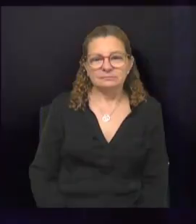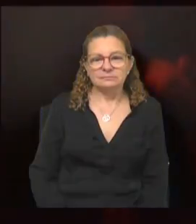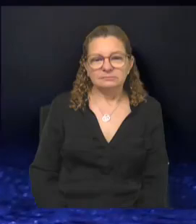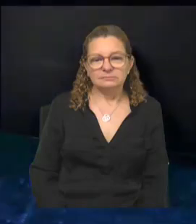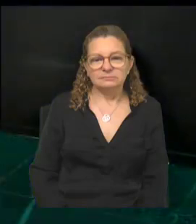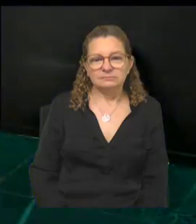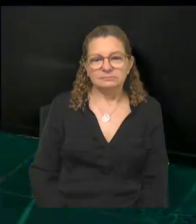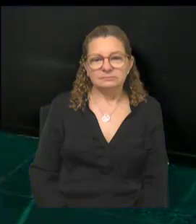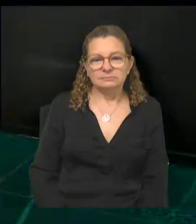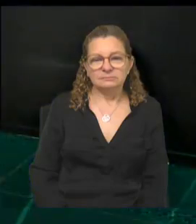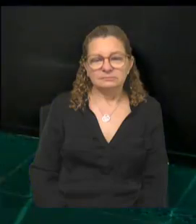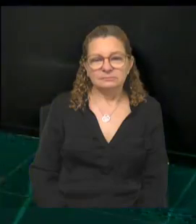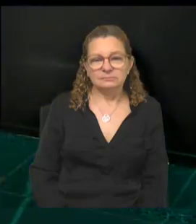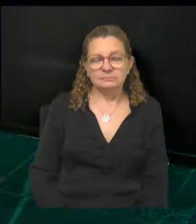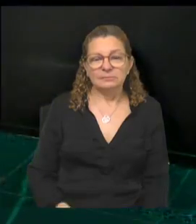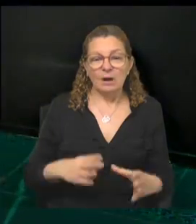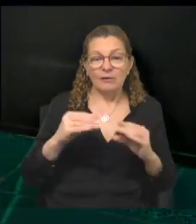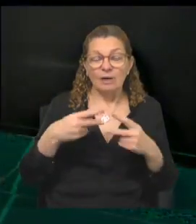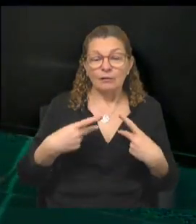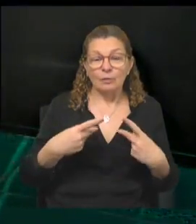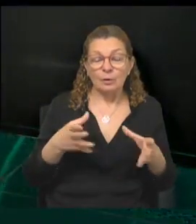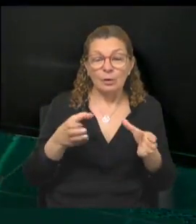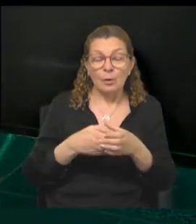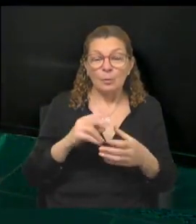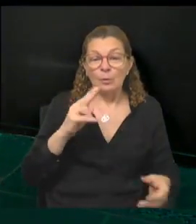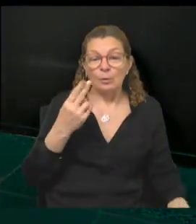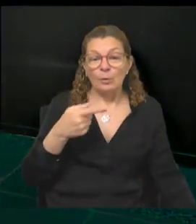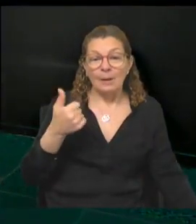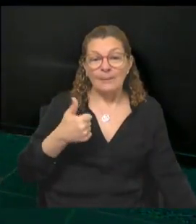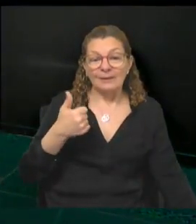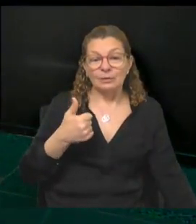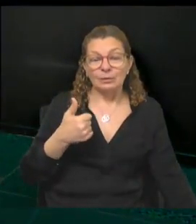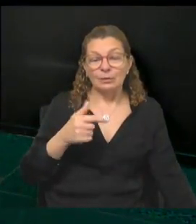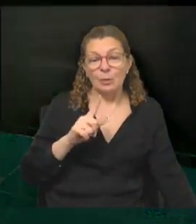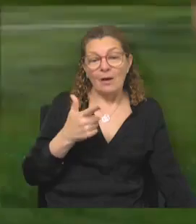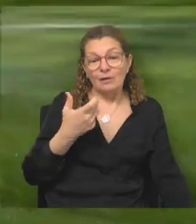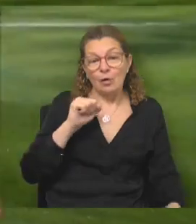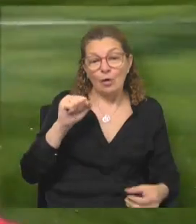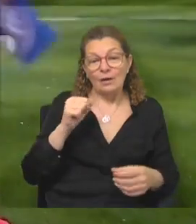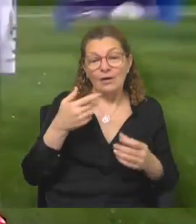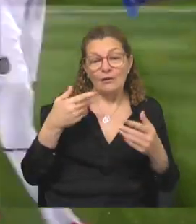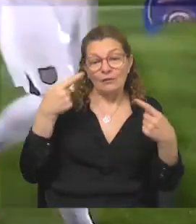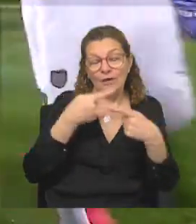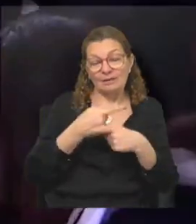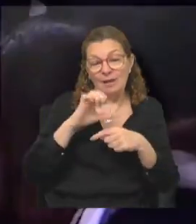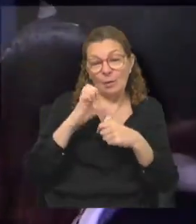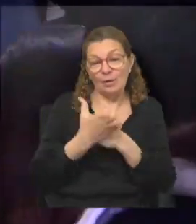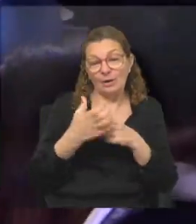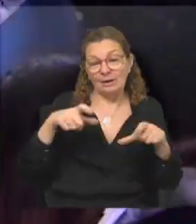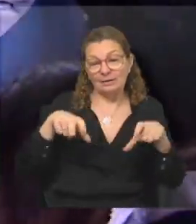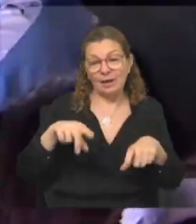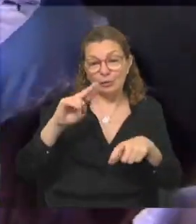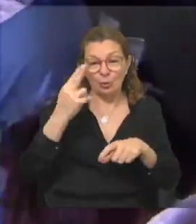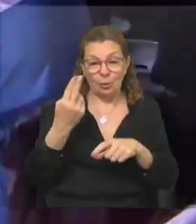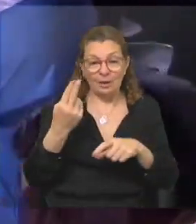Rodríguez y vamos a hablar de fútbol porque la selección uruguaya empató sin goles frente a Ecuador en el estadio eh